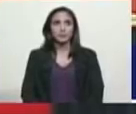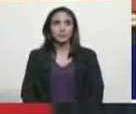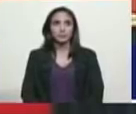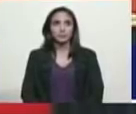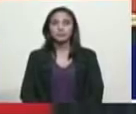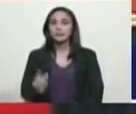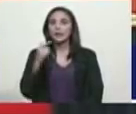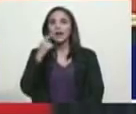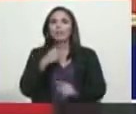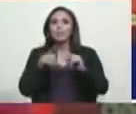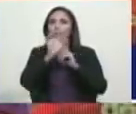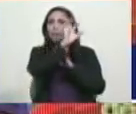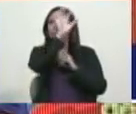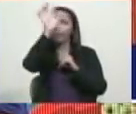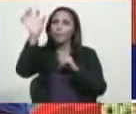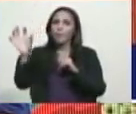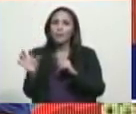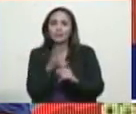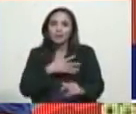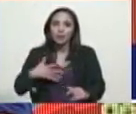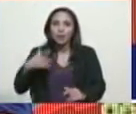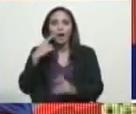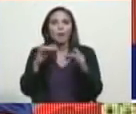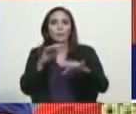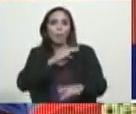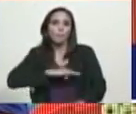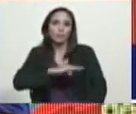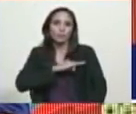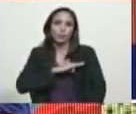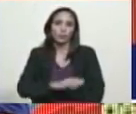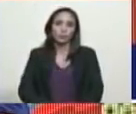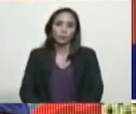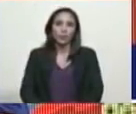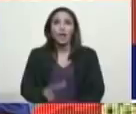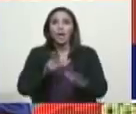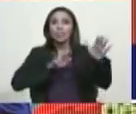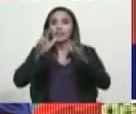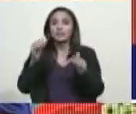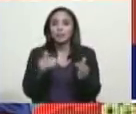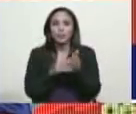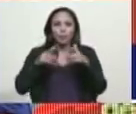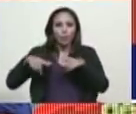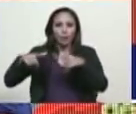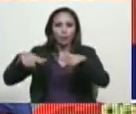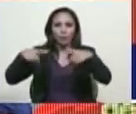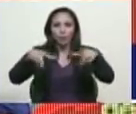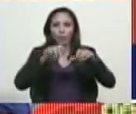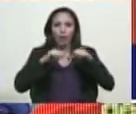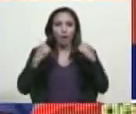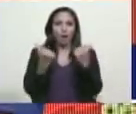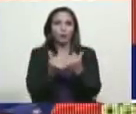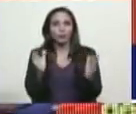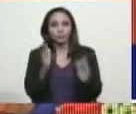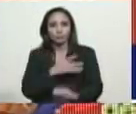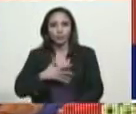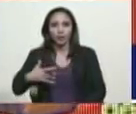Quisieran muchos países tener la misión Rivas con 13.000 ambientes,